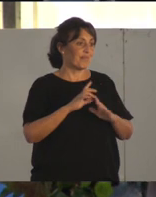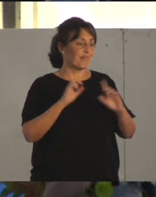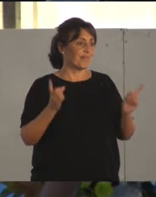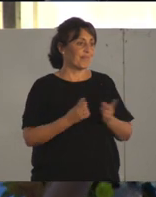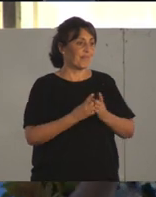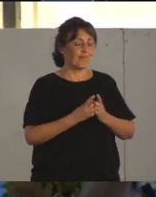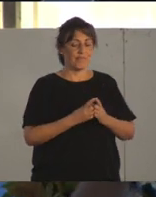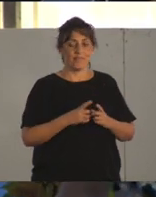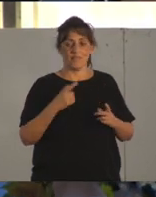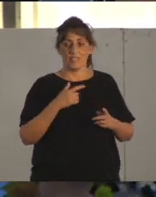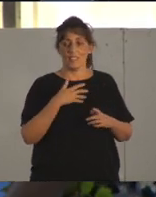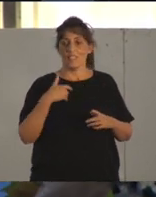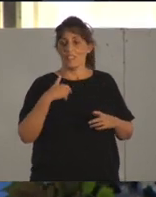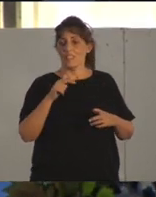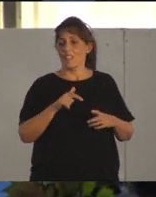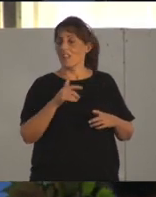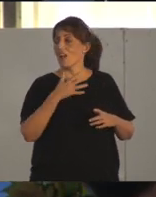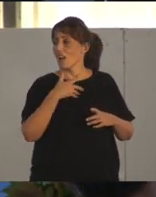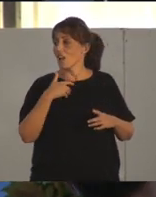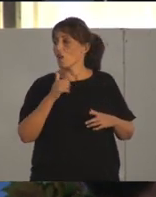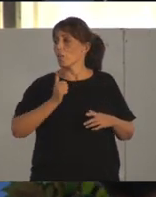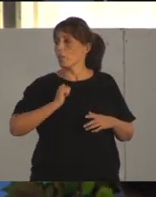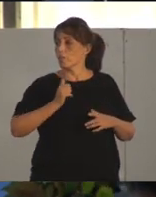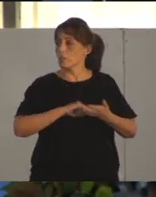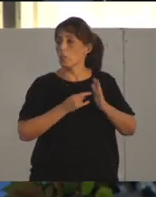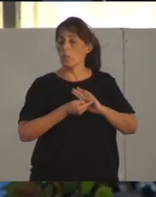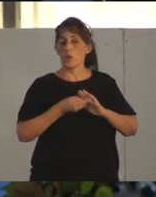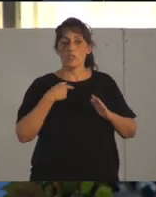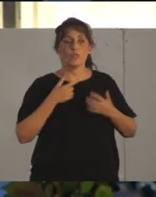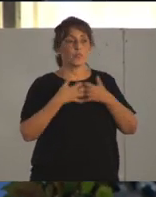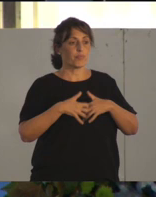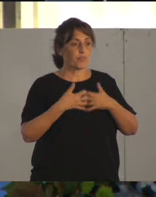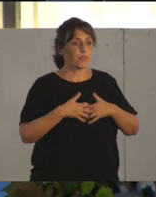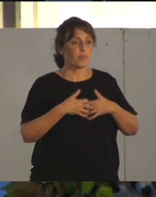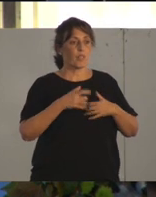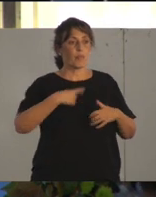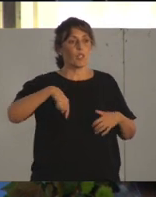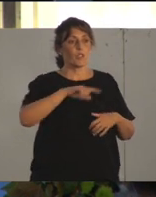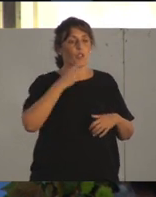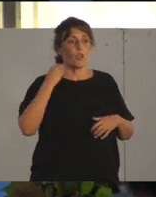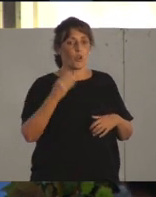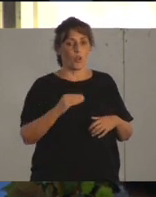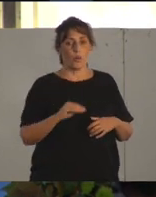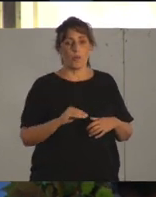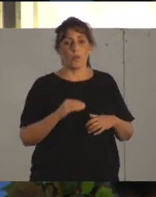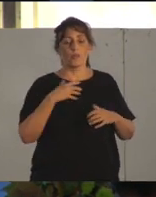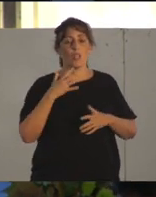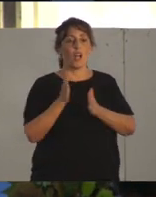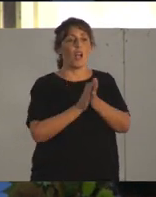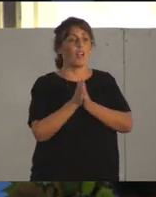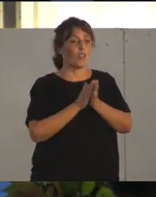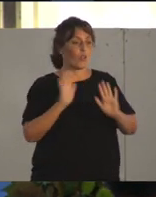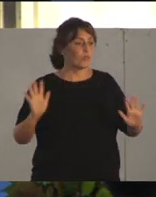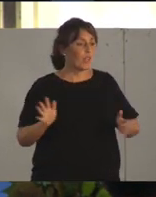Navarra estamos encantados con el proyecto, creemos que es un proyecto que hay que ponerlo en marcha, sobre todo por nuestros chavales, y os animamos a